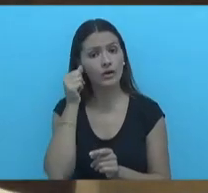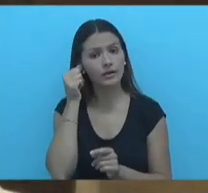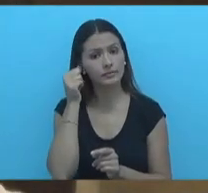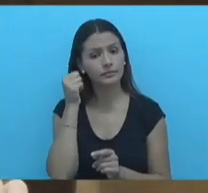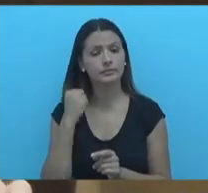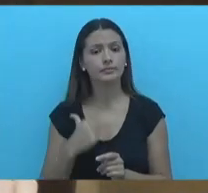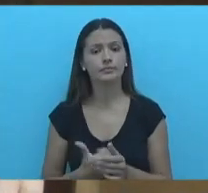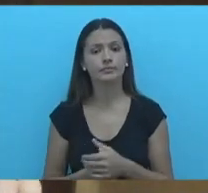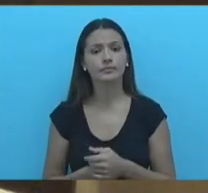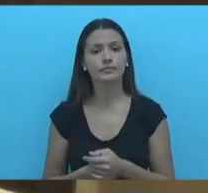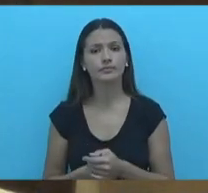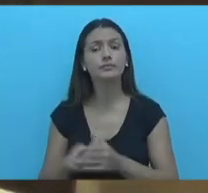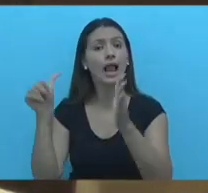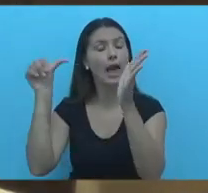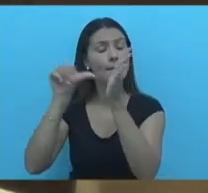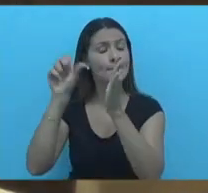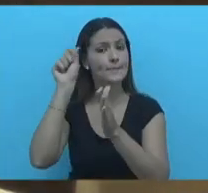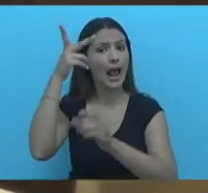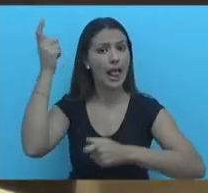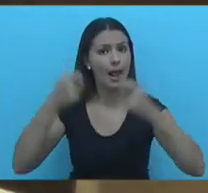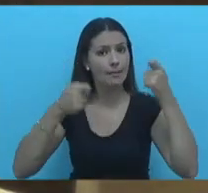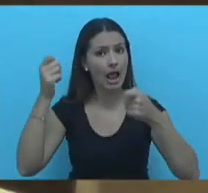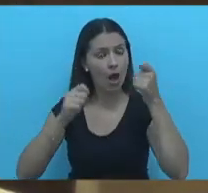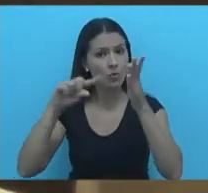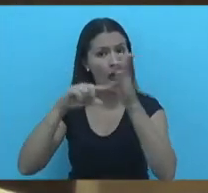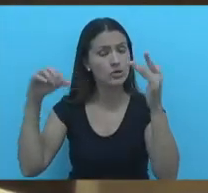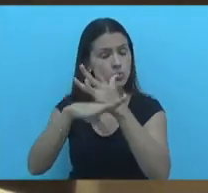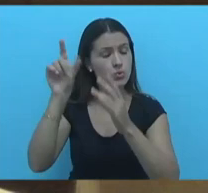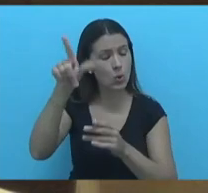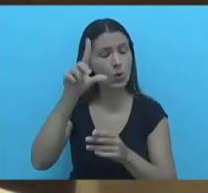discutiéndose entre el Mercosur y la Unión Europea la